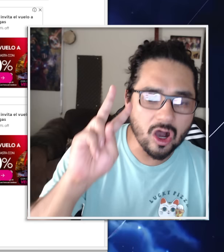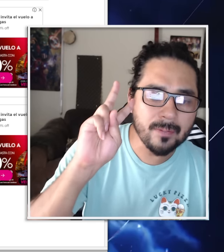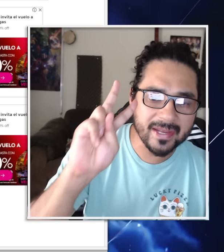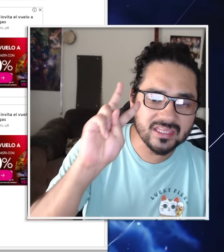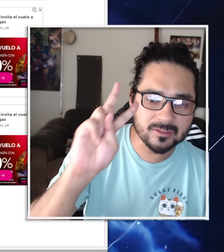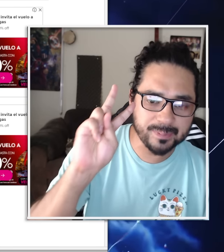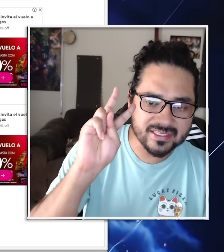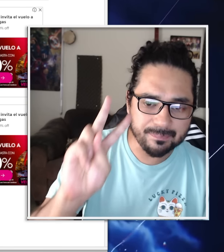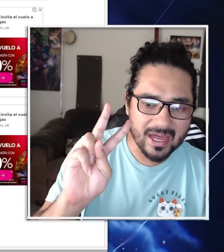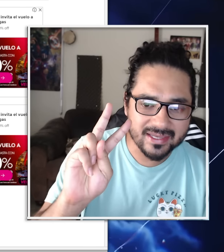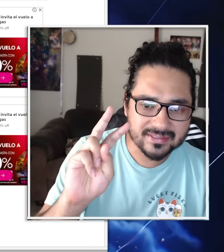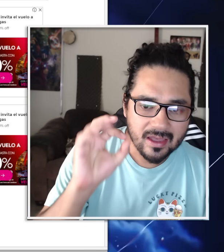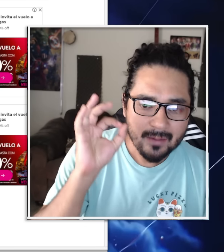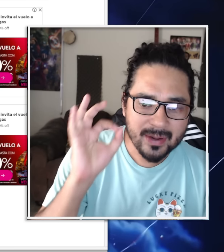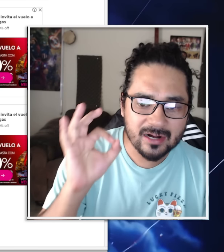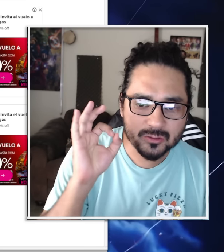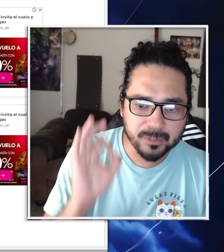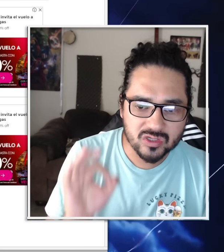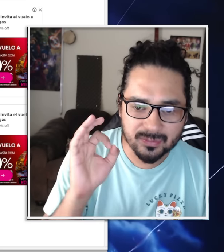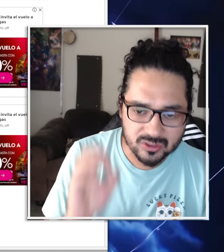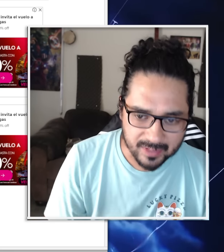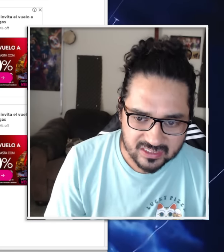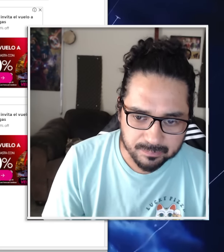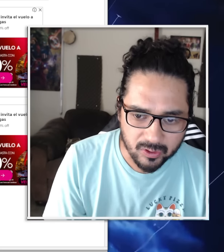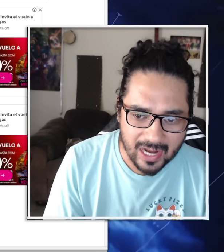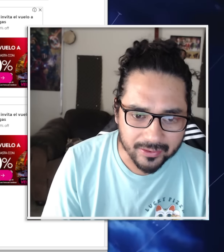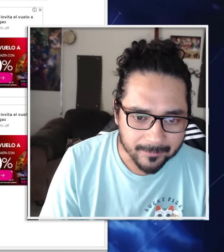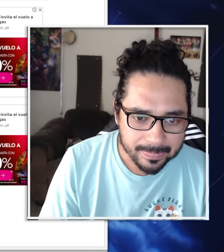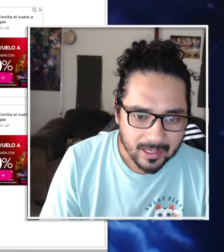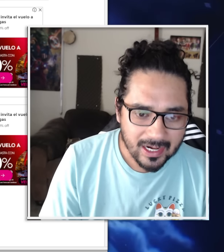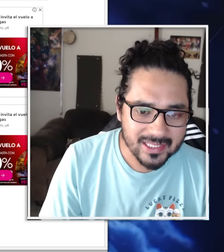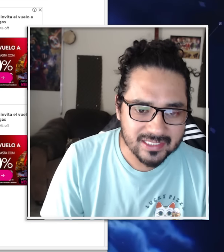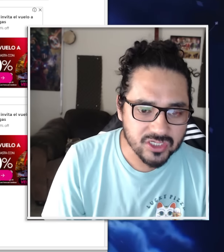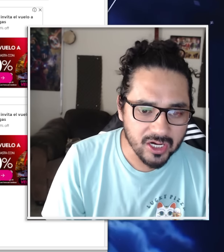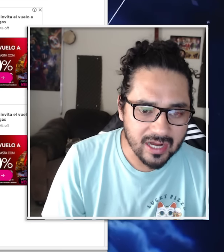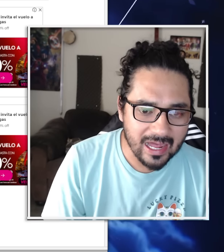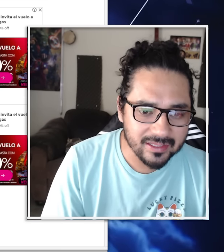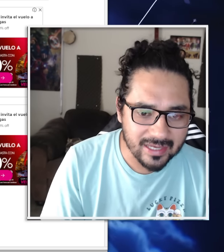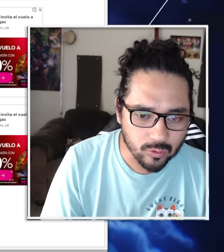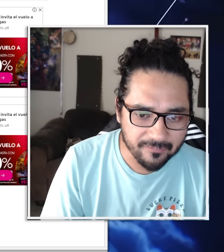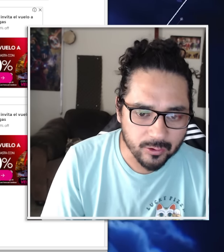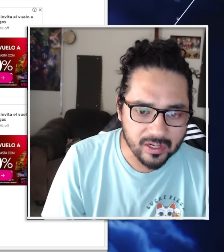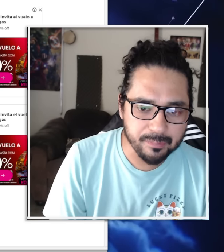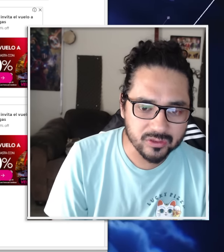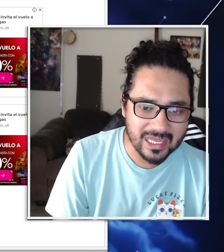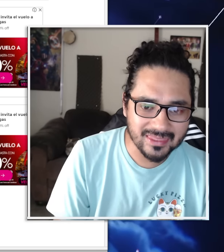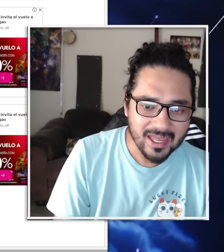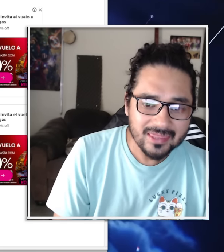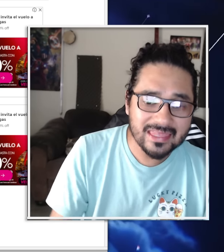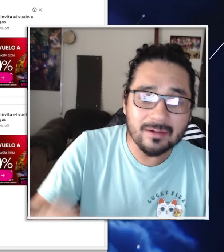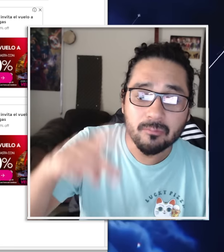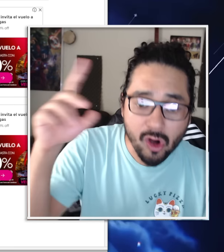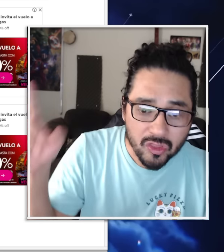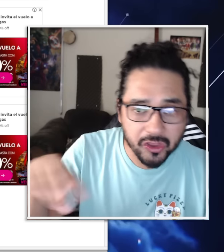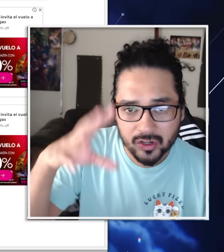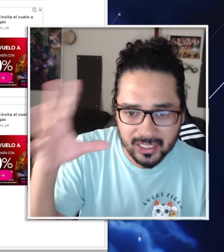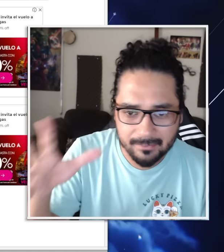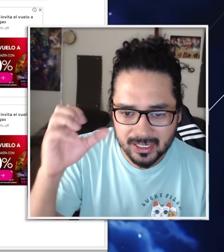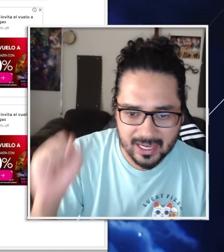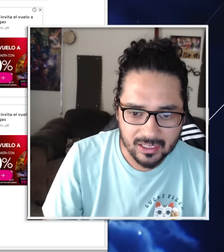dos objetivos principales para los próximos meses por un lado la detención de alguna figura importante del